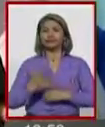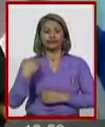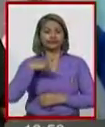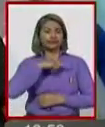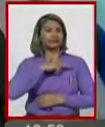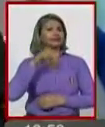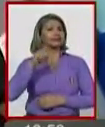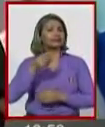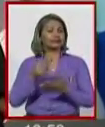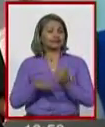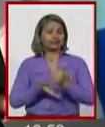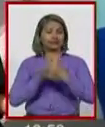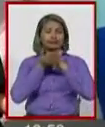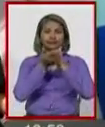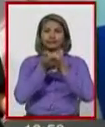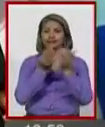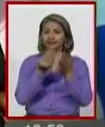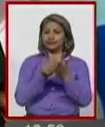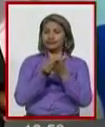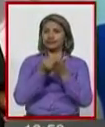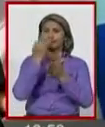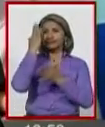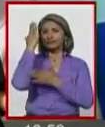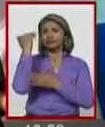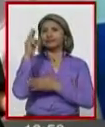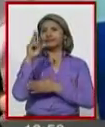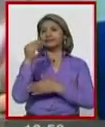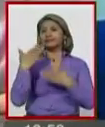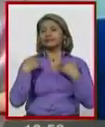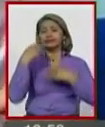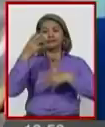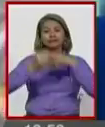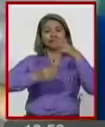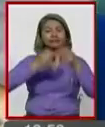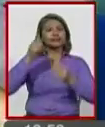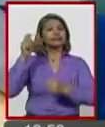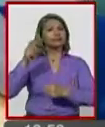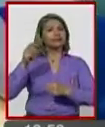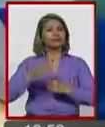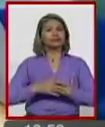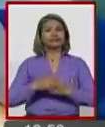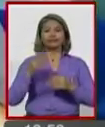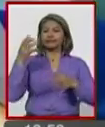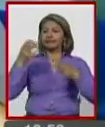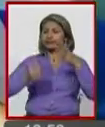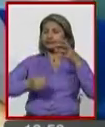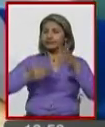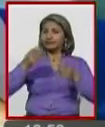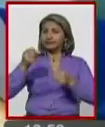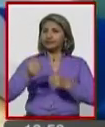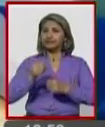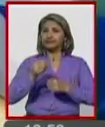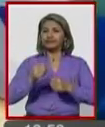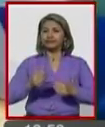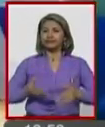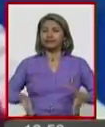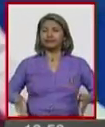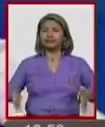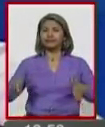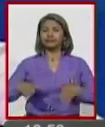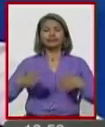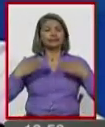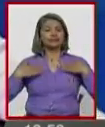Nosotros necesitamos una ayuda para él, ayuda económica, porque él no tiene leche y necesitamos para su leche, para sus